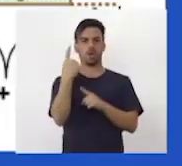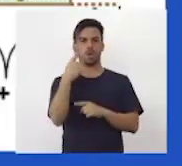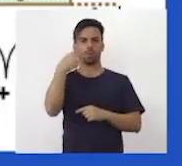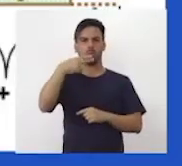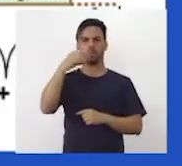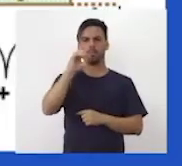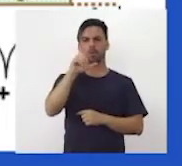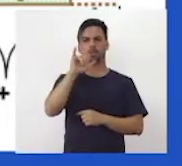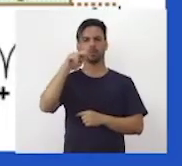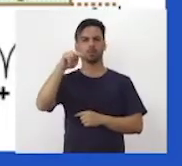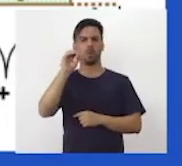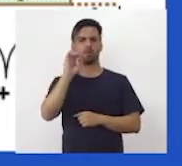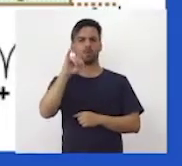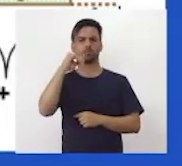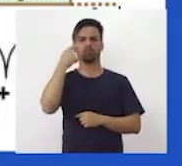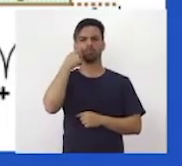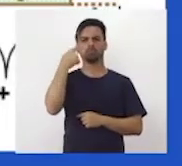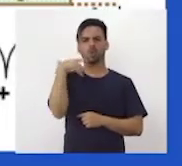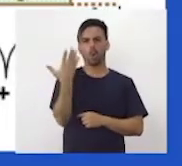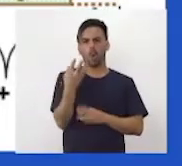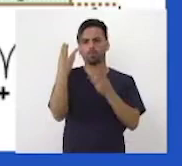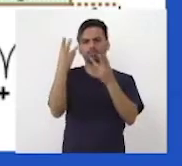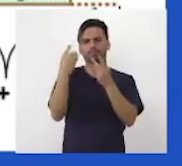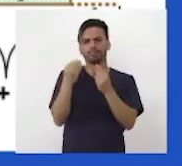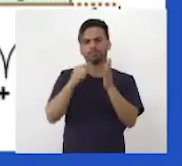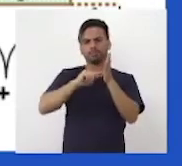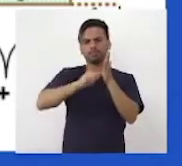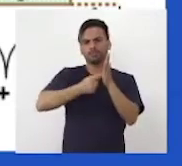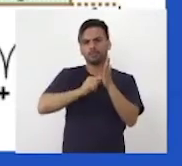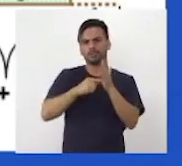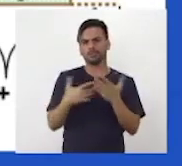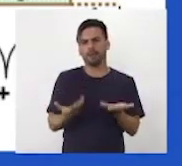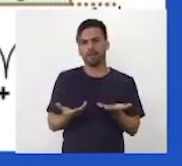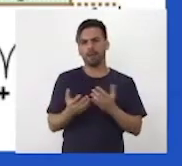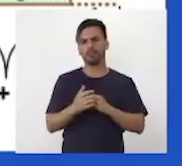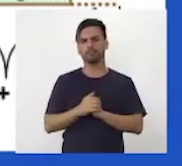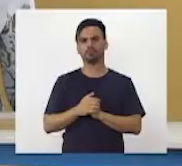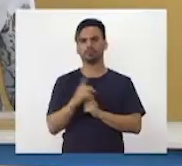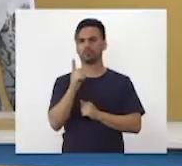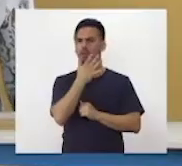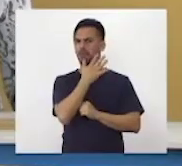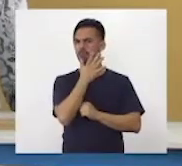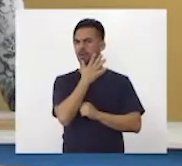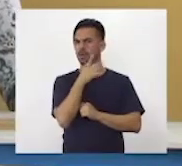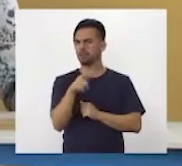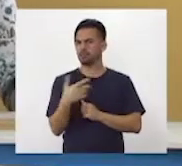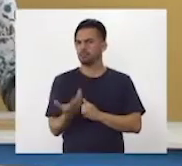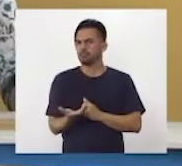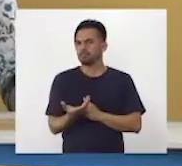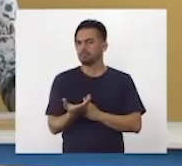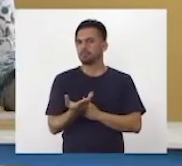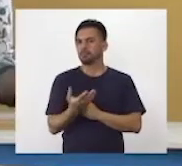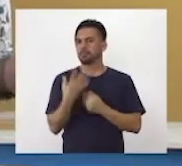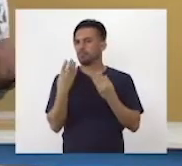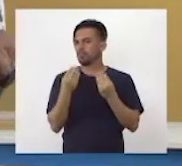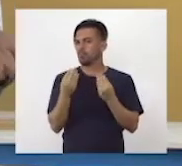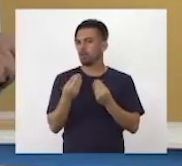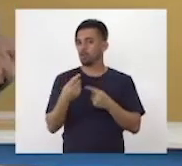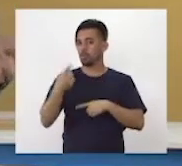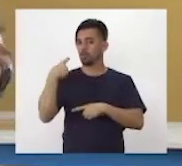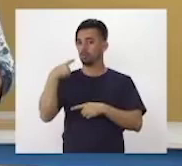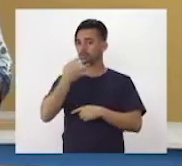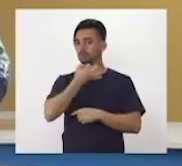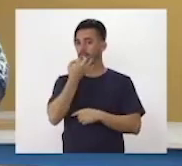Y ahora, ¿cómo lo vamos a efectuar? ¿Cómo multiplicamos? ¿No te parece que es